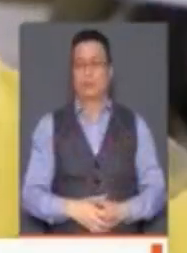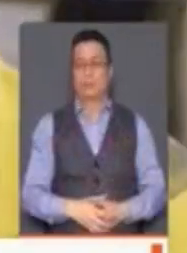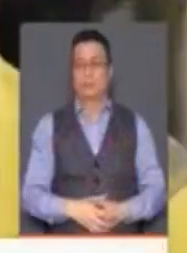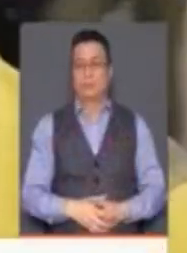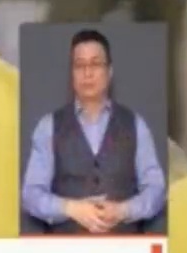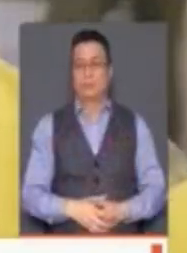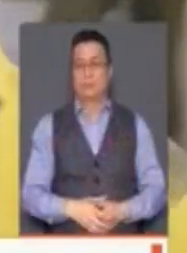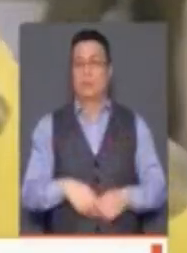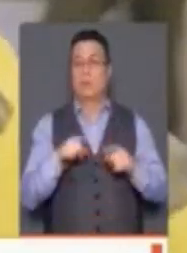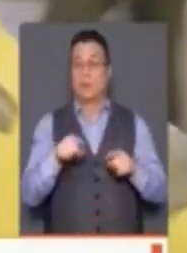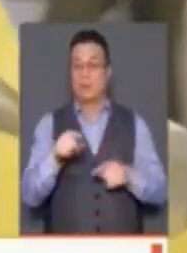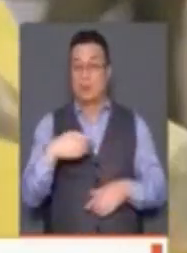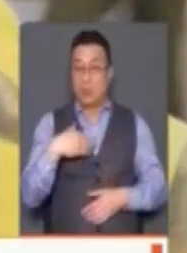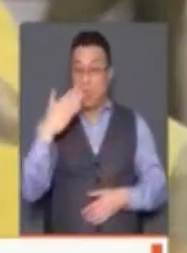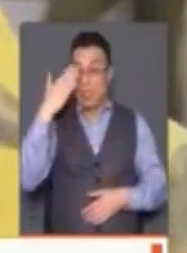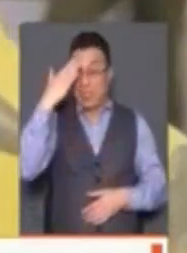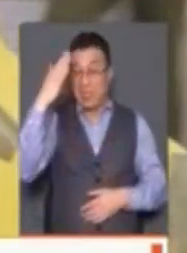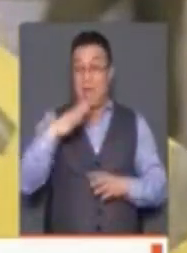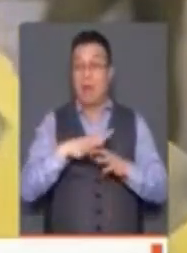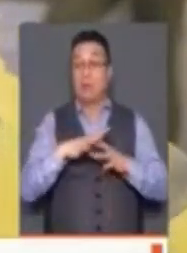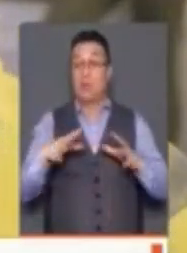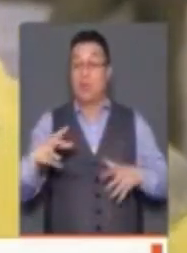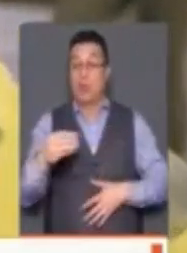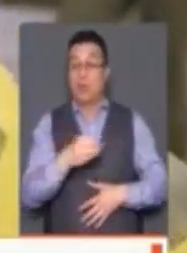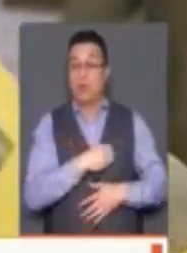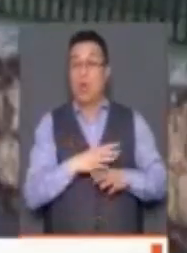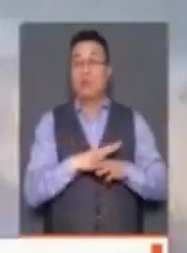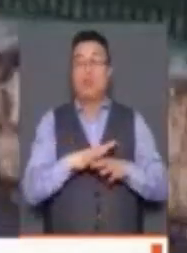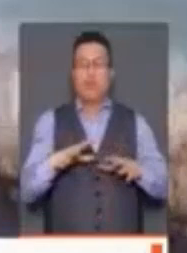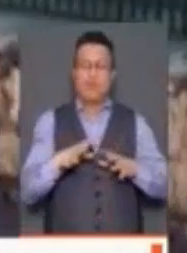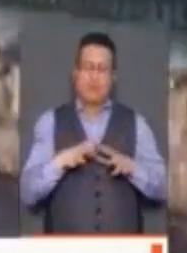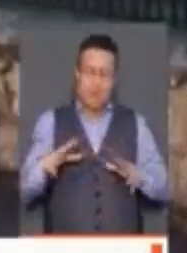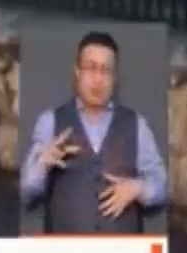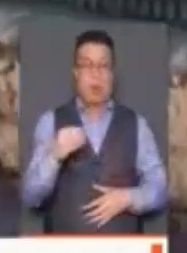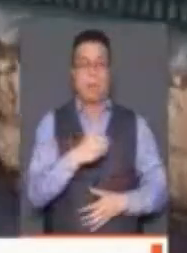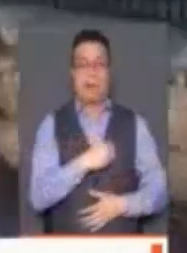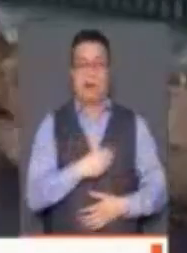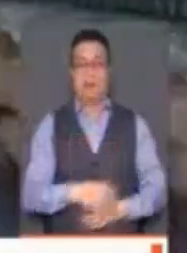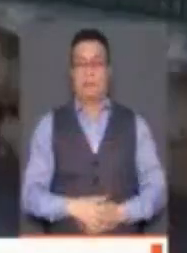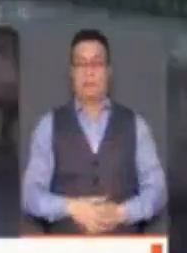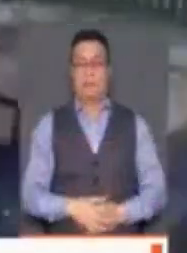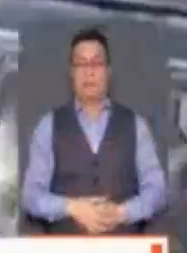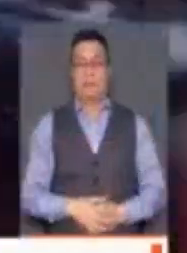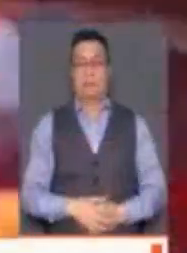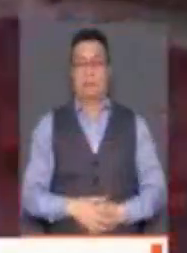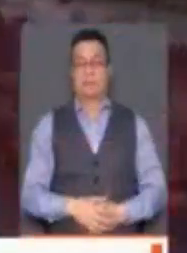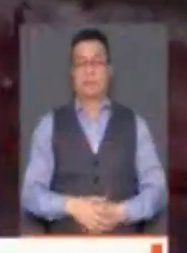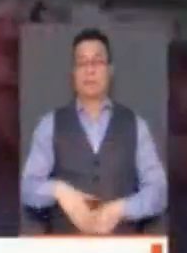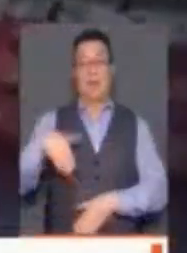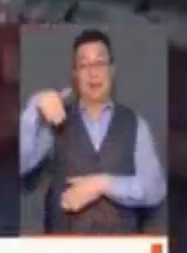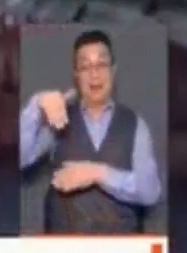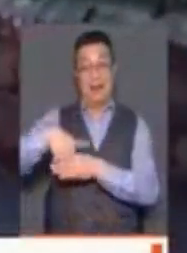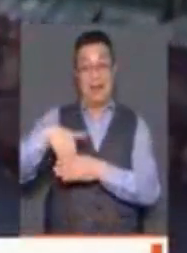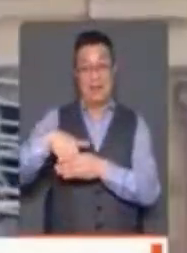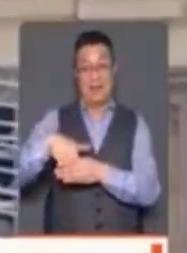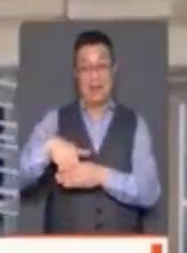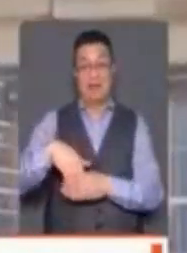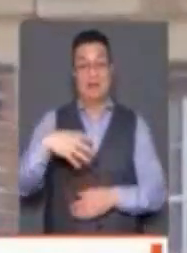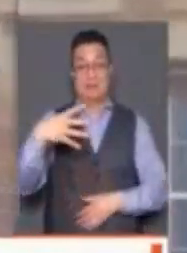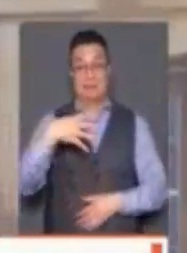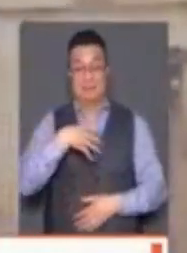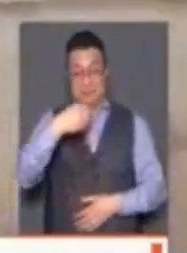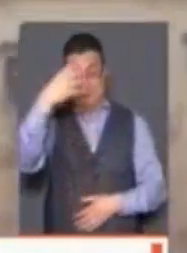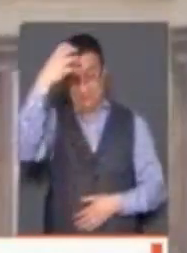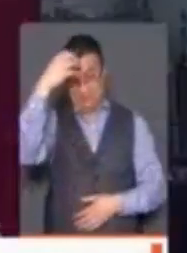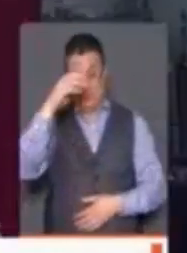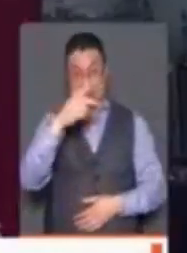It's a sad day. Just a very, very sad day. Por la tarde, el príncipe Harry llegó hasta Balmoral. Las banderas